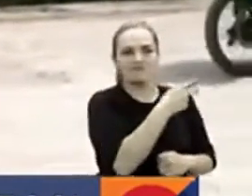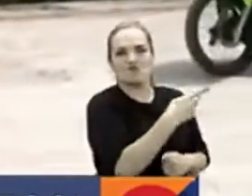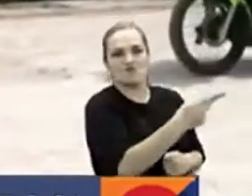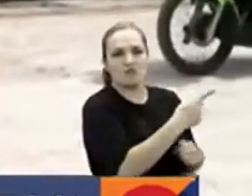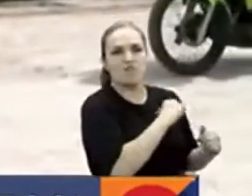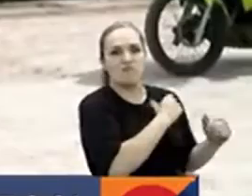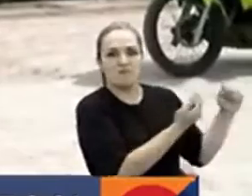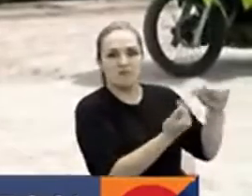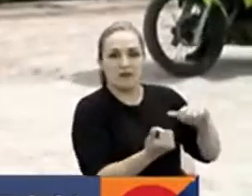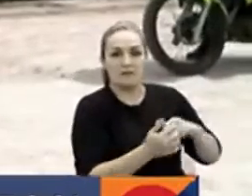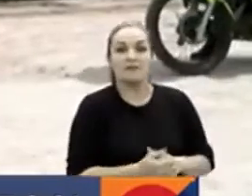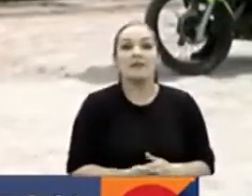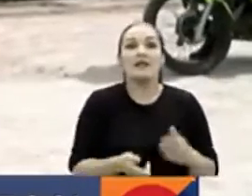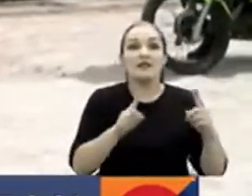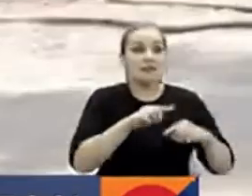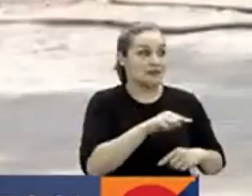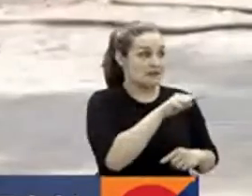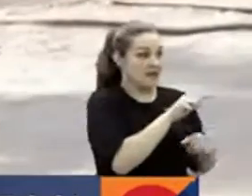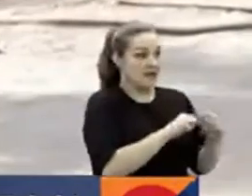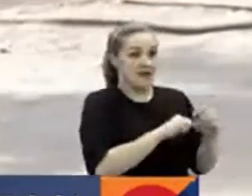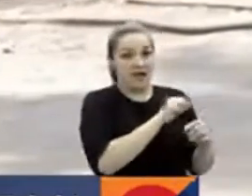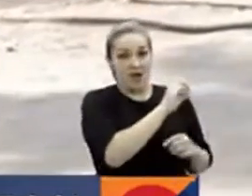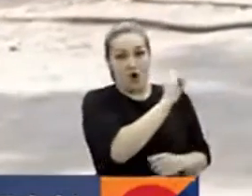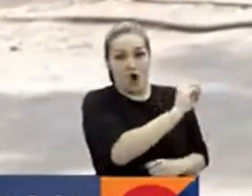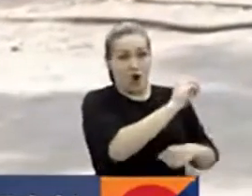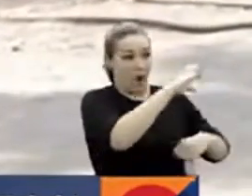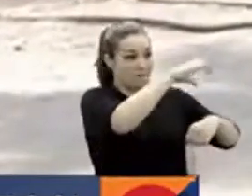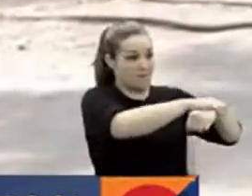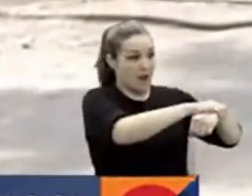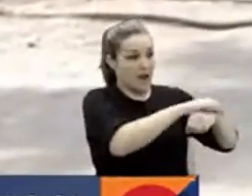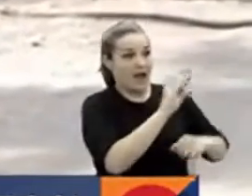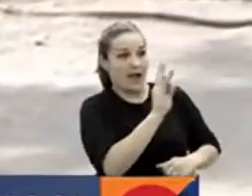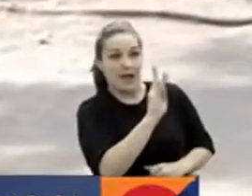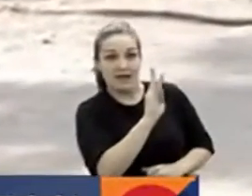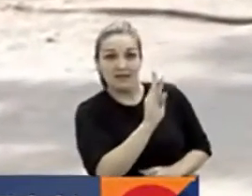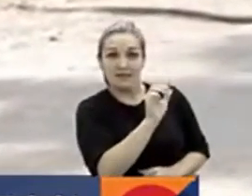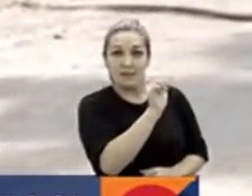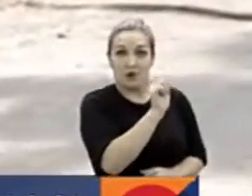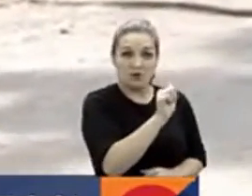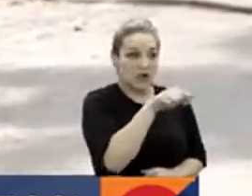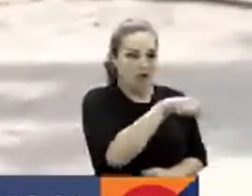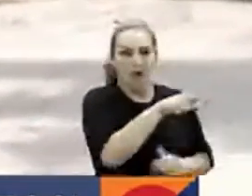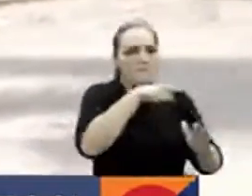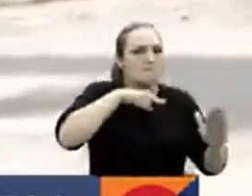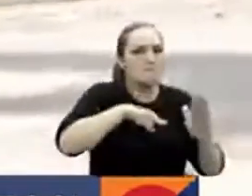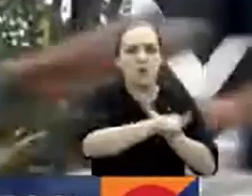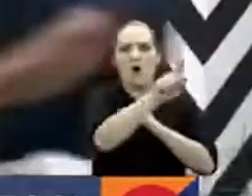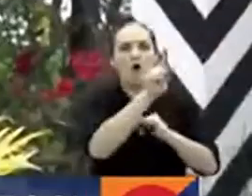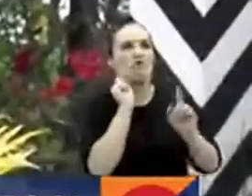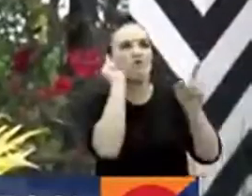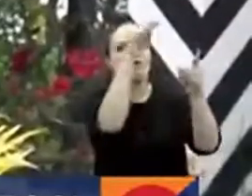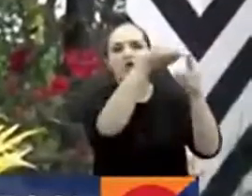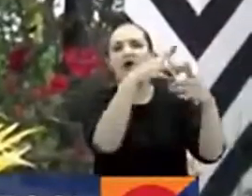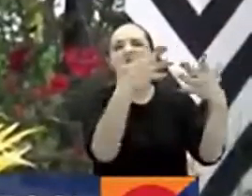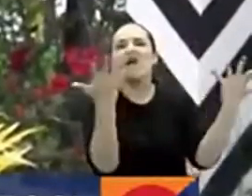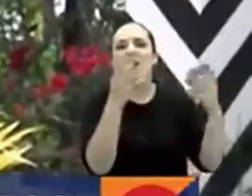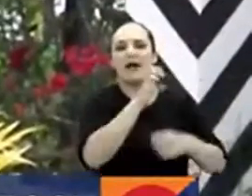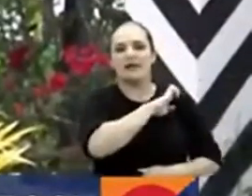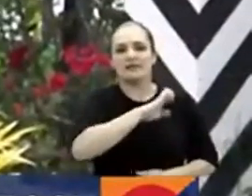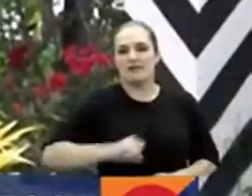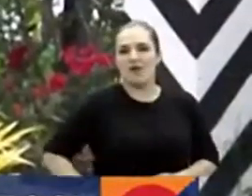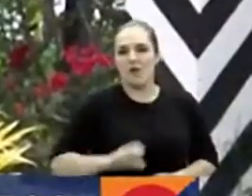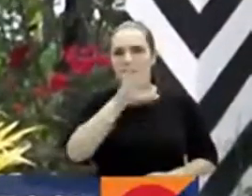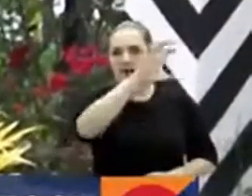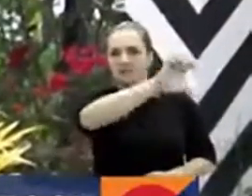la esposa de uno de los detenidos, conocida como Margaret, logró huir hacia El Salvador. Por ahora, falta la legalización de la captura de los 2